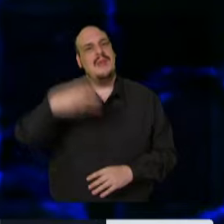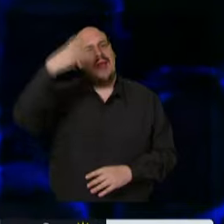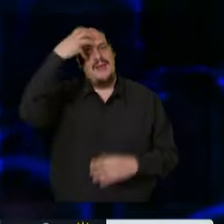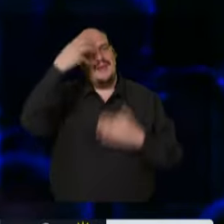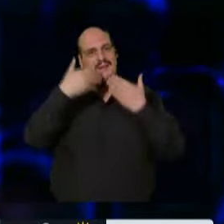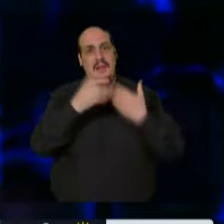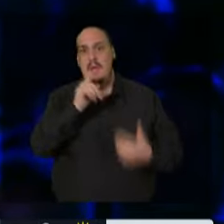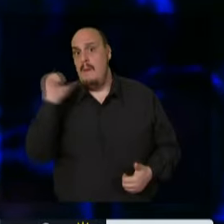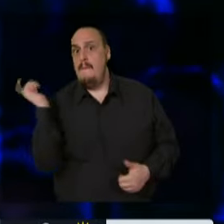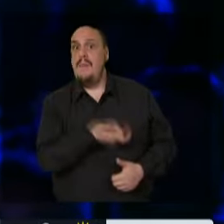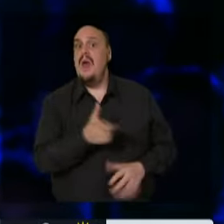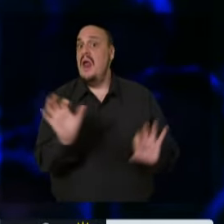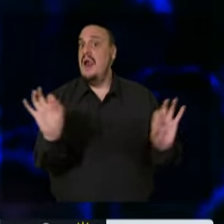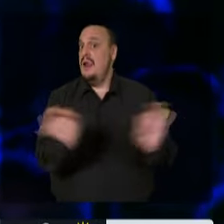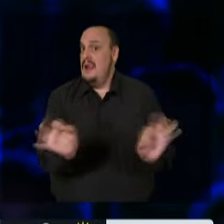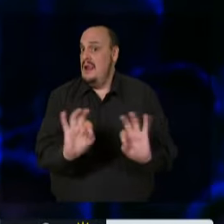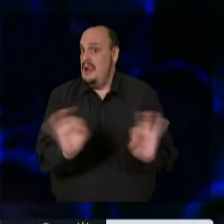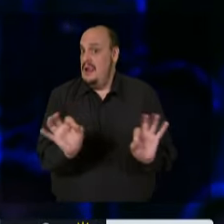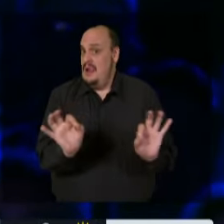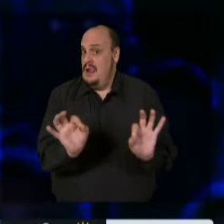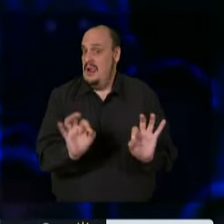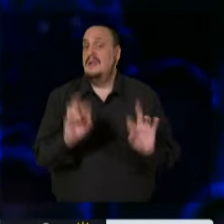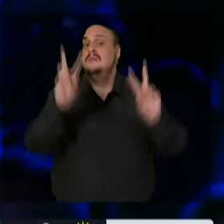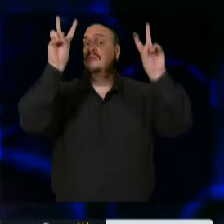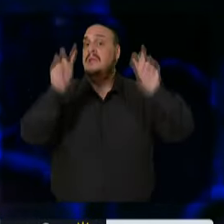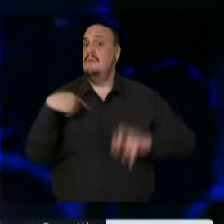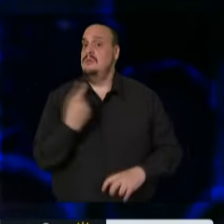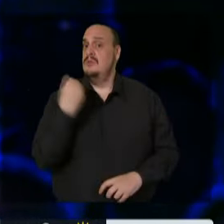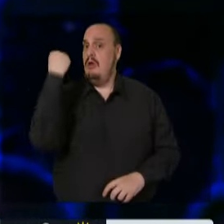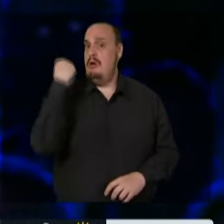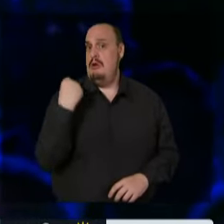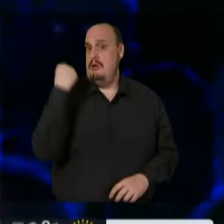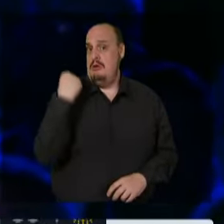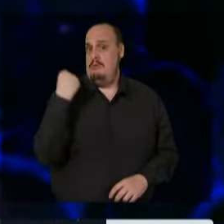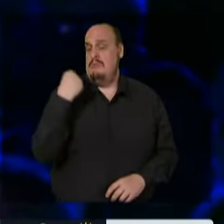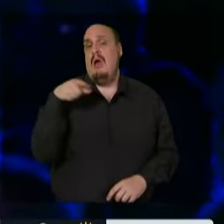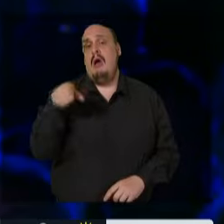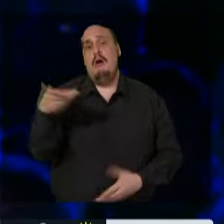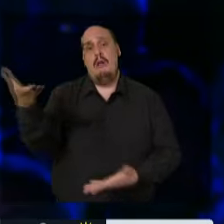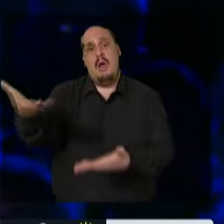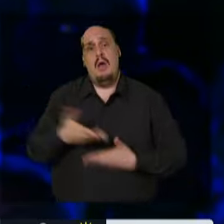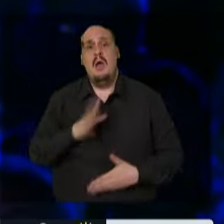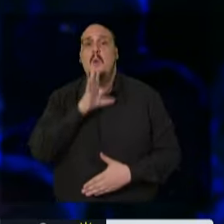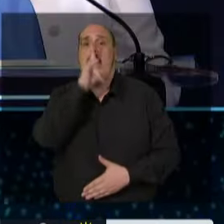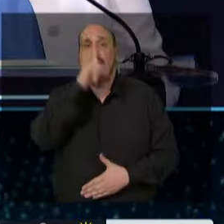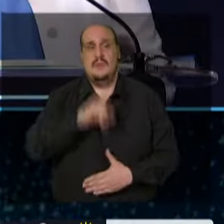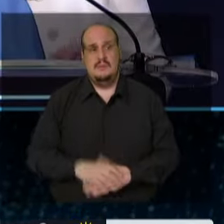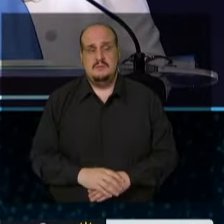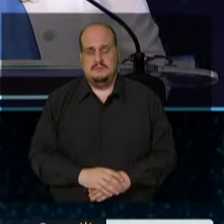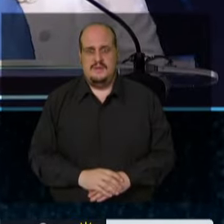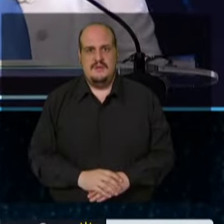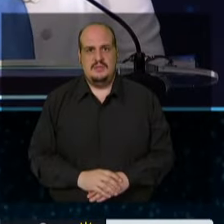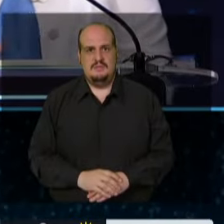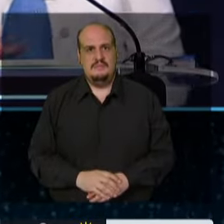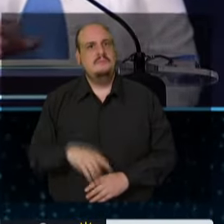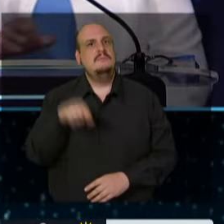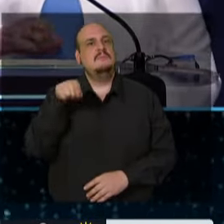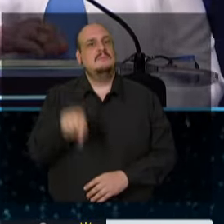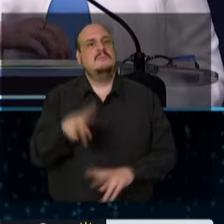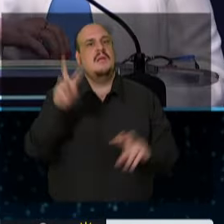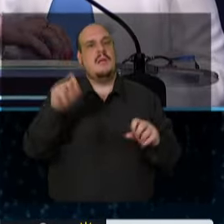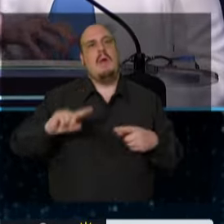de derecho a réplica, estamos debatiendo economía. Es el turno de escuchar a Miriam Bregman. Sí, después de escuchar tanto